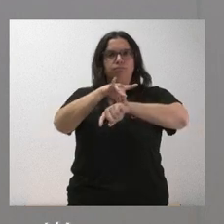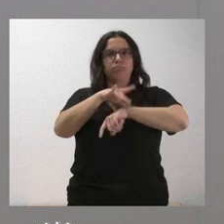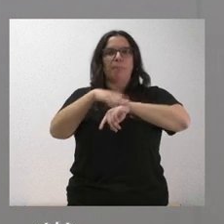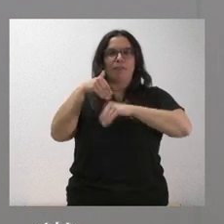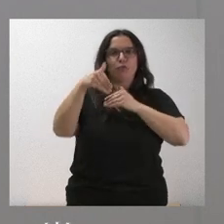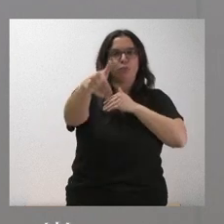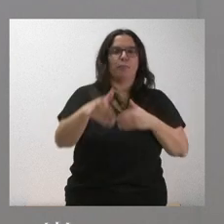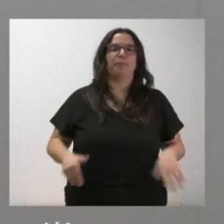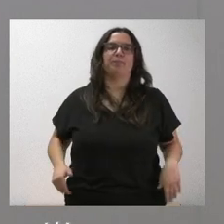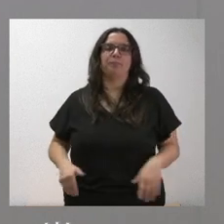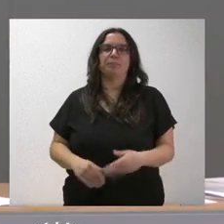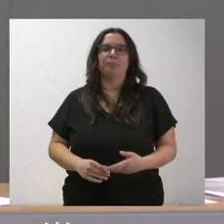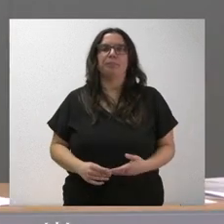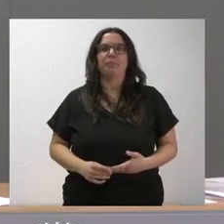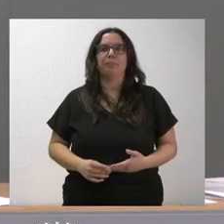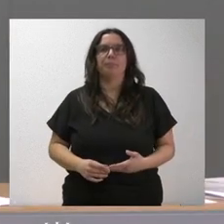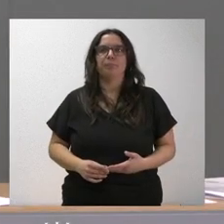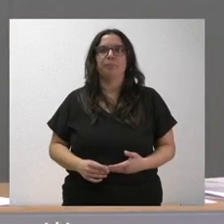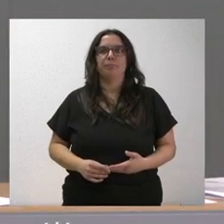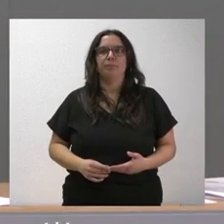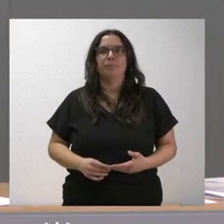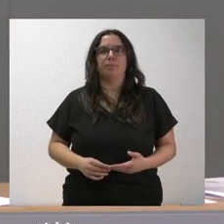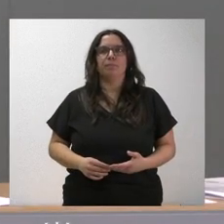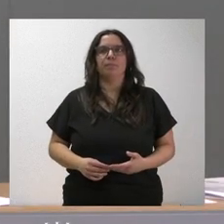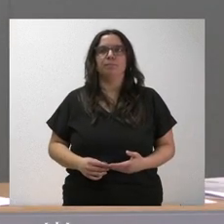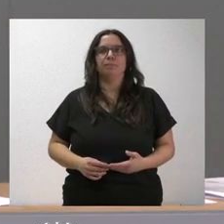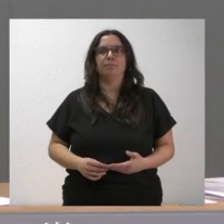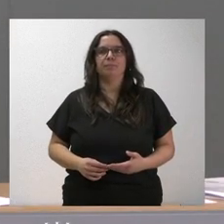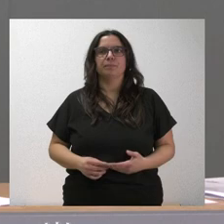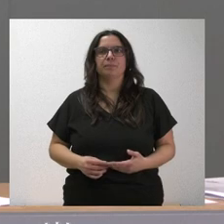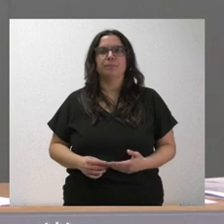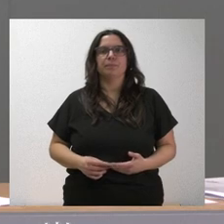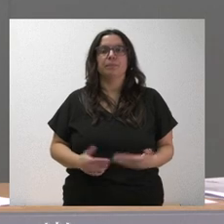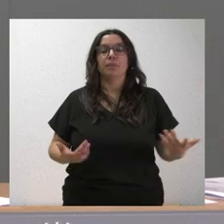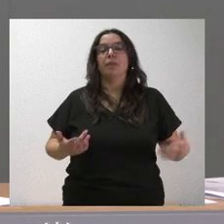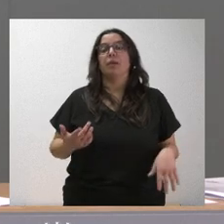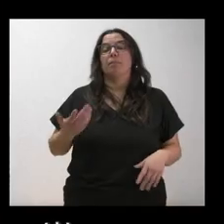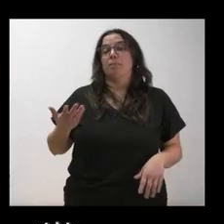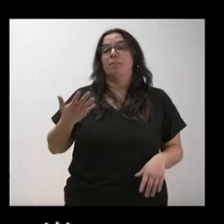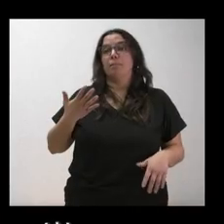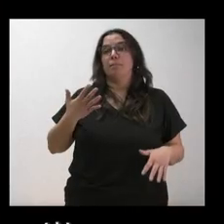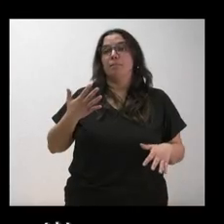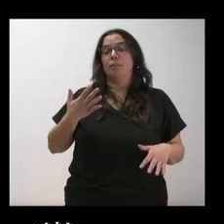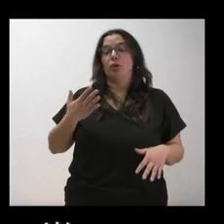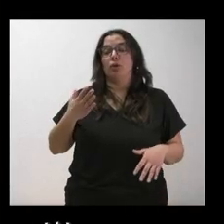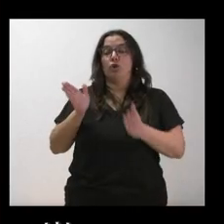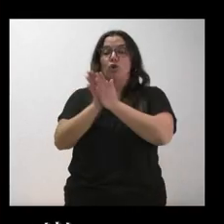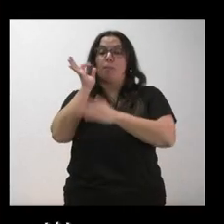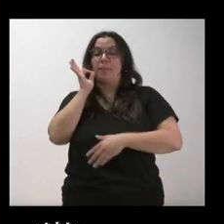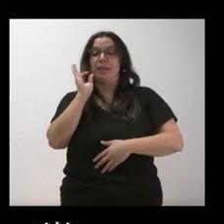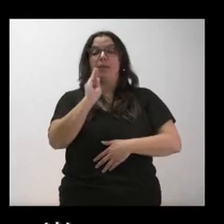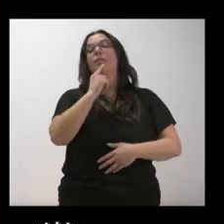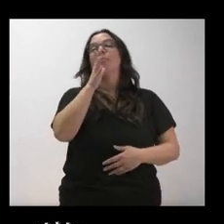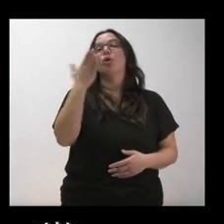del futuro pero e pero lo que nos decía lo que le planteaba la compañera es que el otro día el